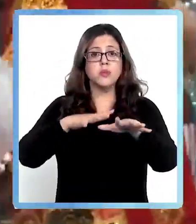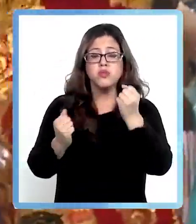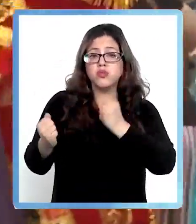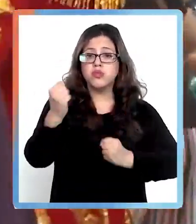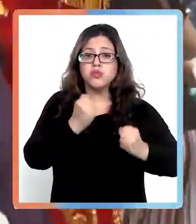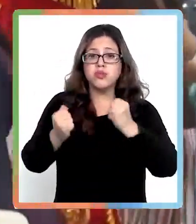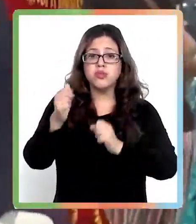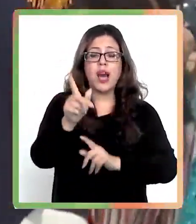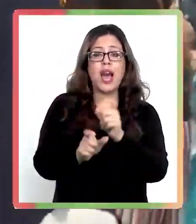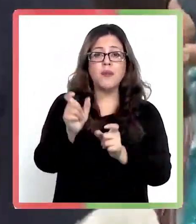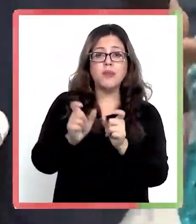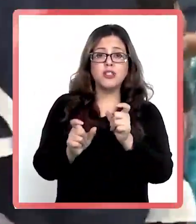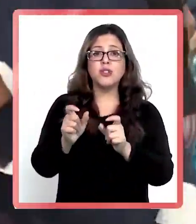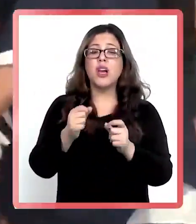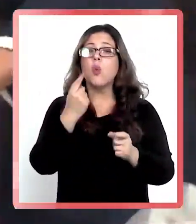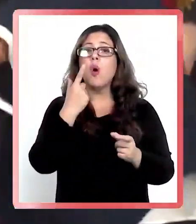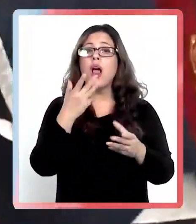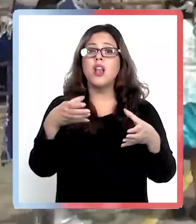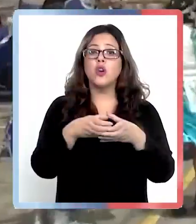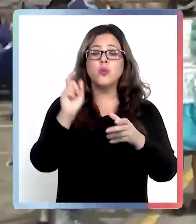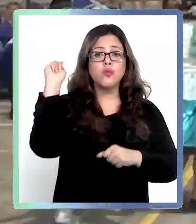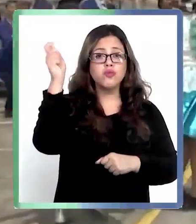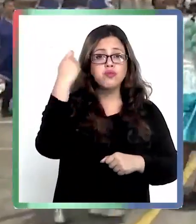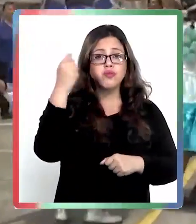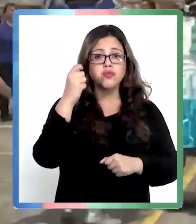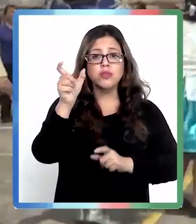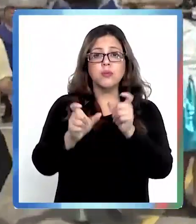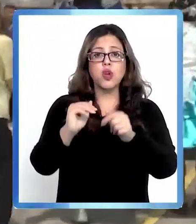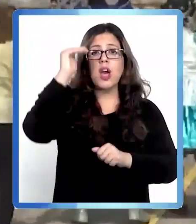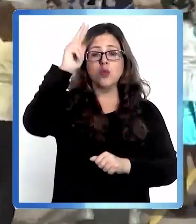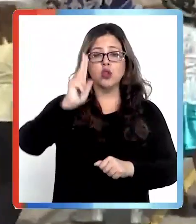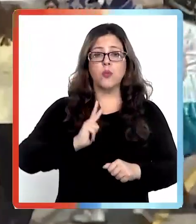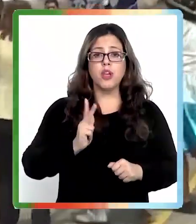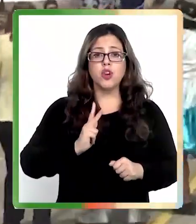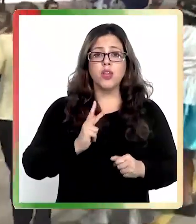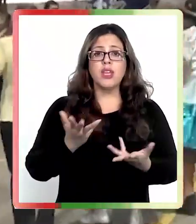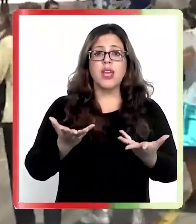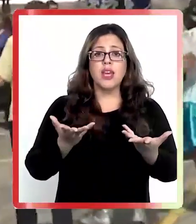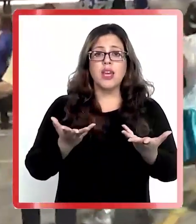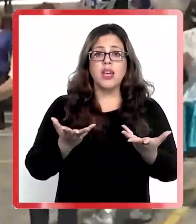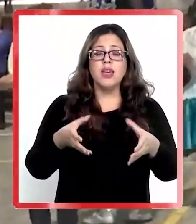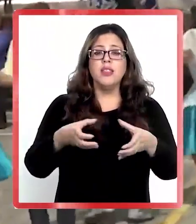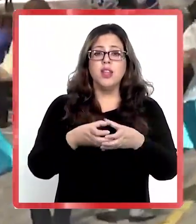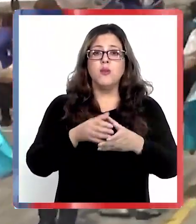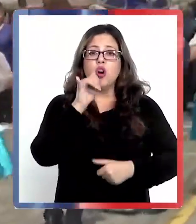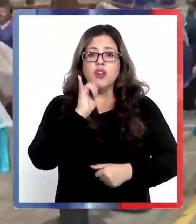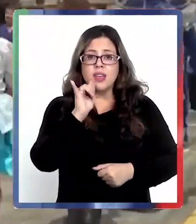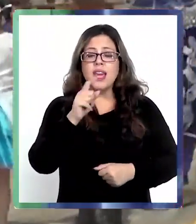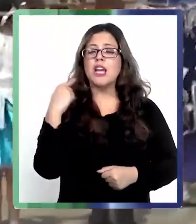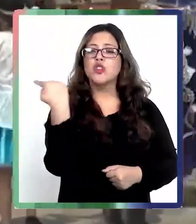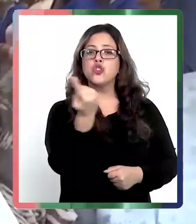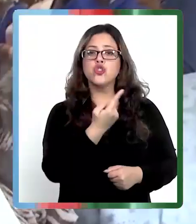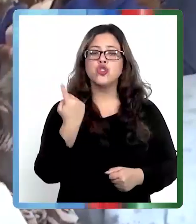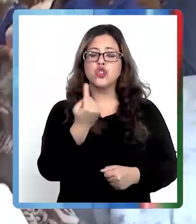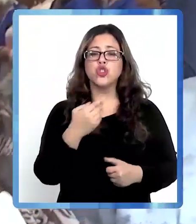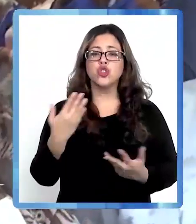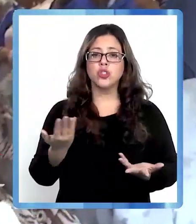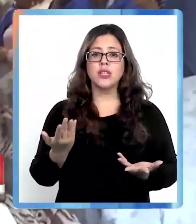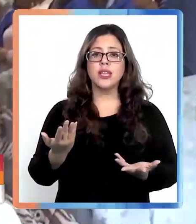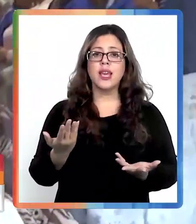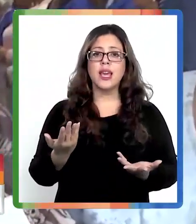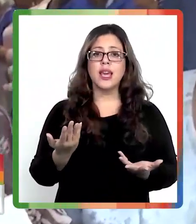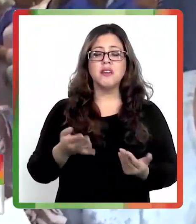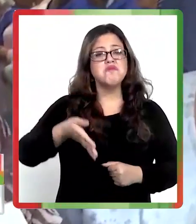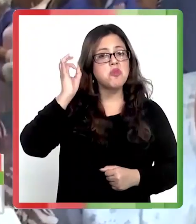hizo bailar a todos los presentes fue el conjunto folclórico de adultos mayores de la Unión Comunal de Iquique. Nosotros nos